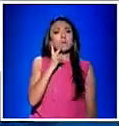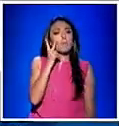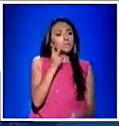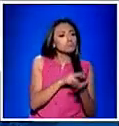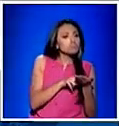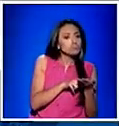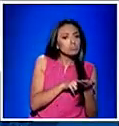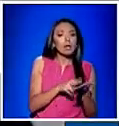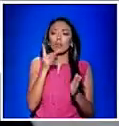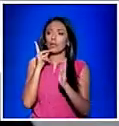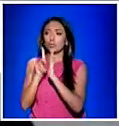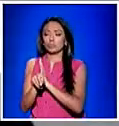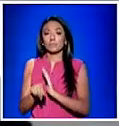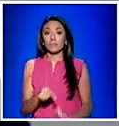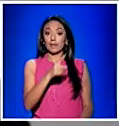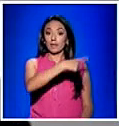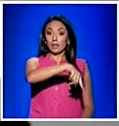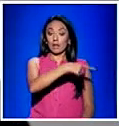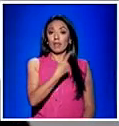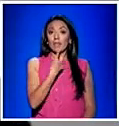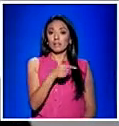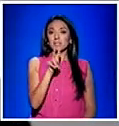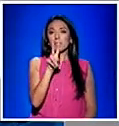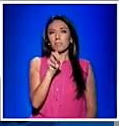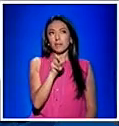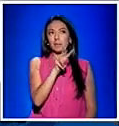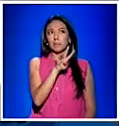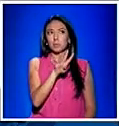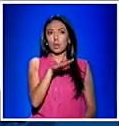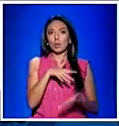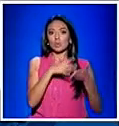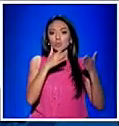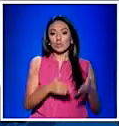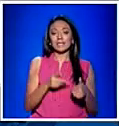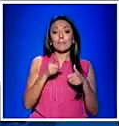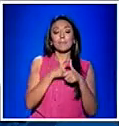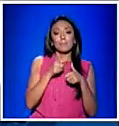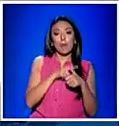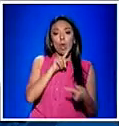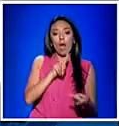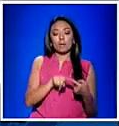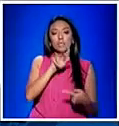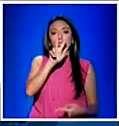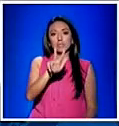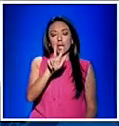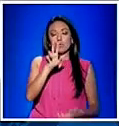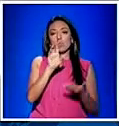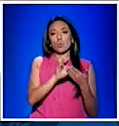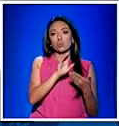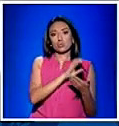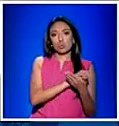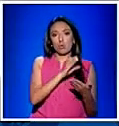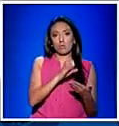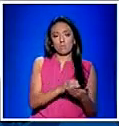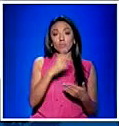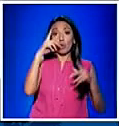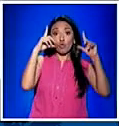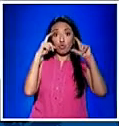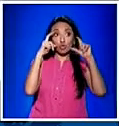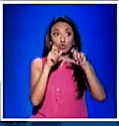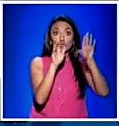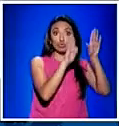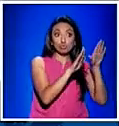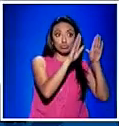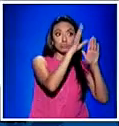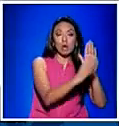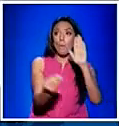afectadas. Ellas hablan de 20 a 24 estudiantes de primero a tercero de bachillerato. Eso es lo que refieren.